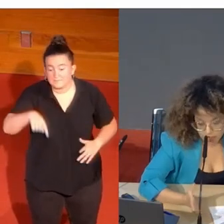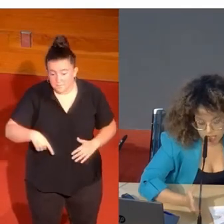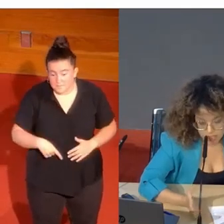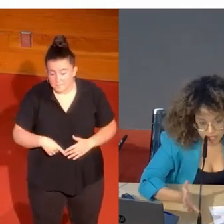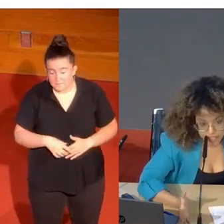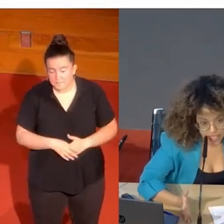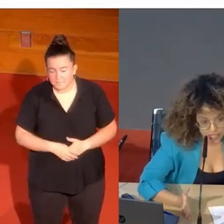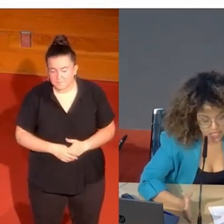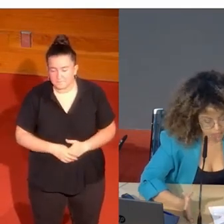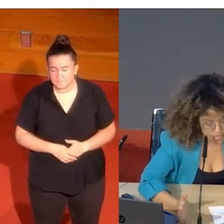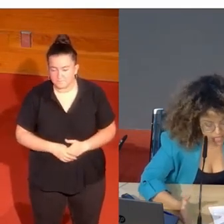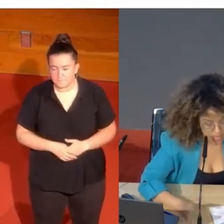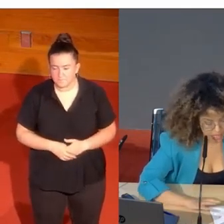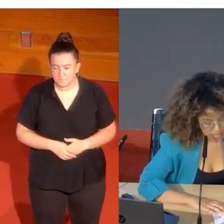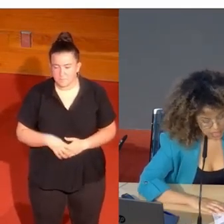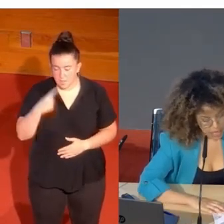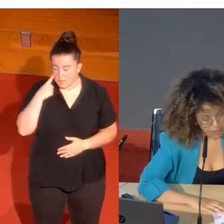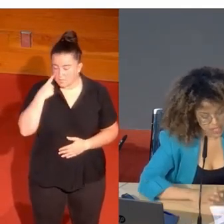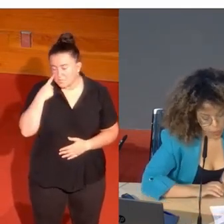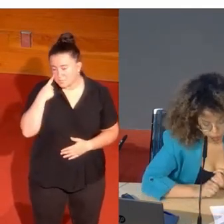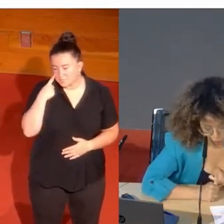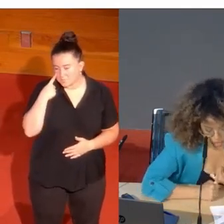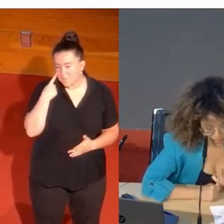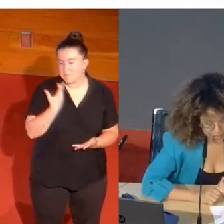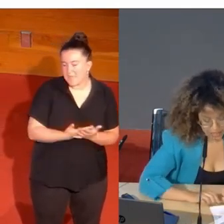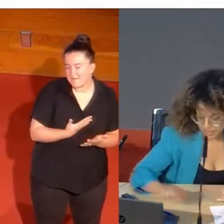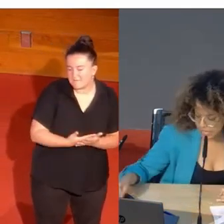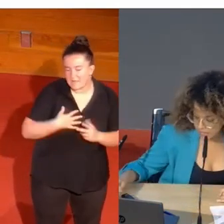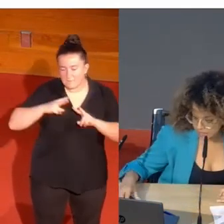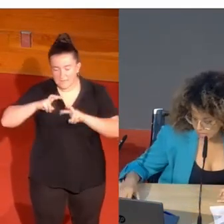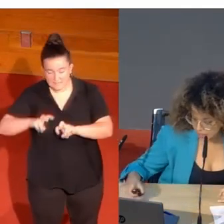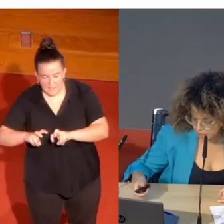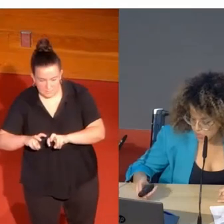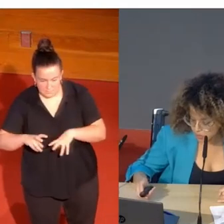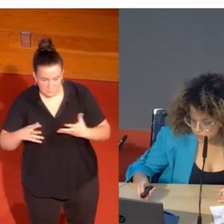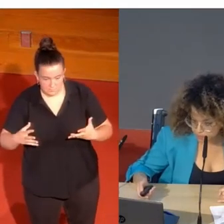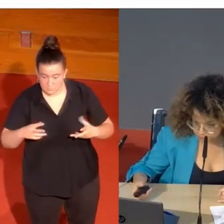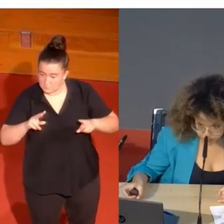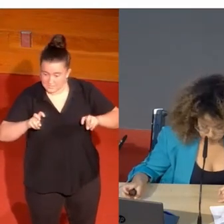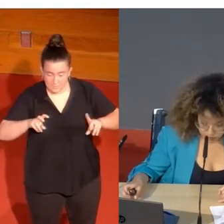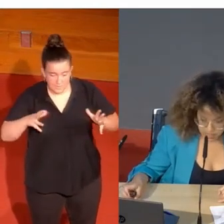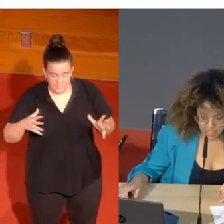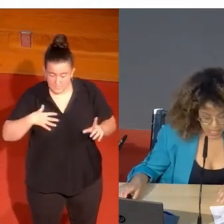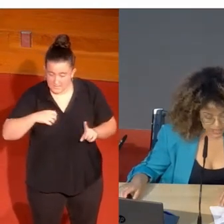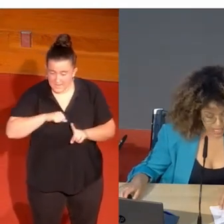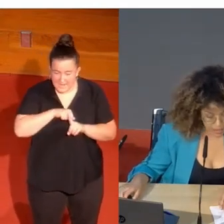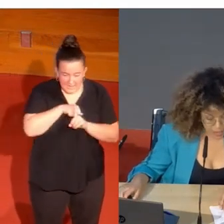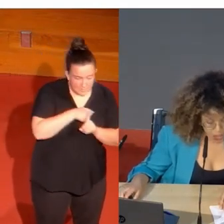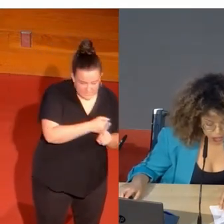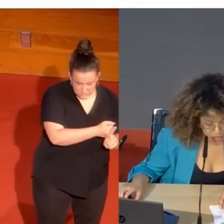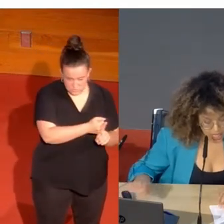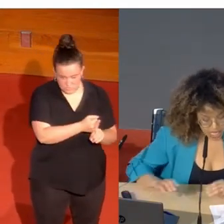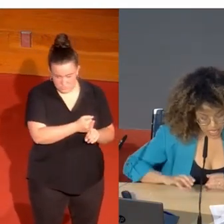También se verifica y se investiga la persecución constante de la de la represión de la